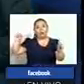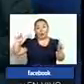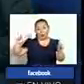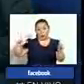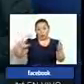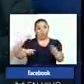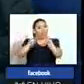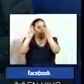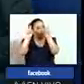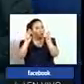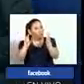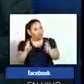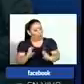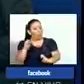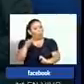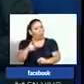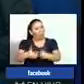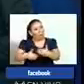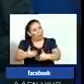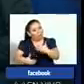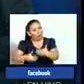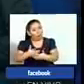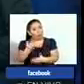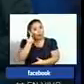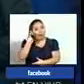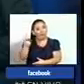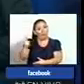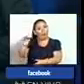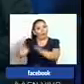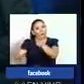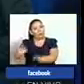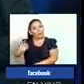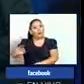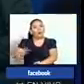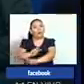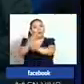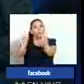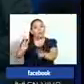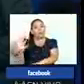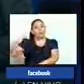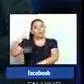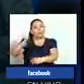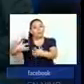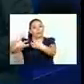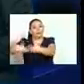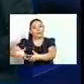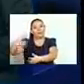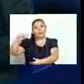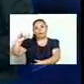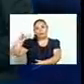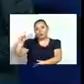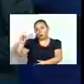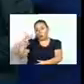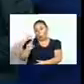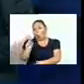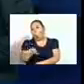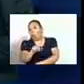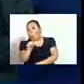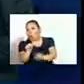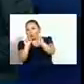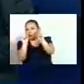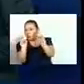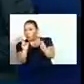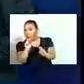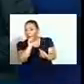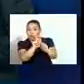muchos casos que están en desarrollo y veíamos ahí lo que pasó en el juzgado Quinto de Paz con el caso Centrum y también hay otros sobre los que queremos pues